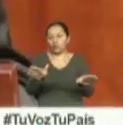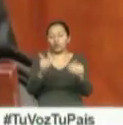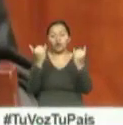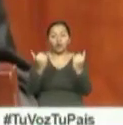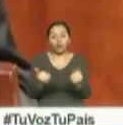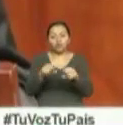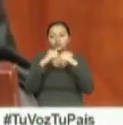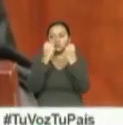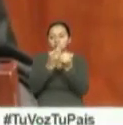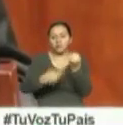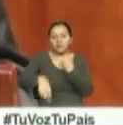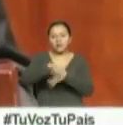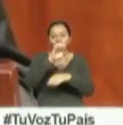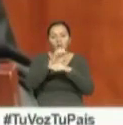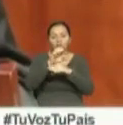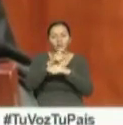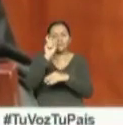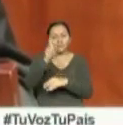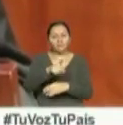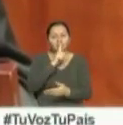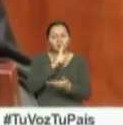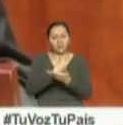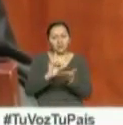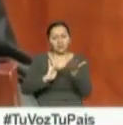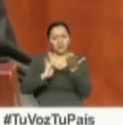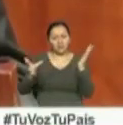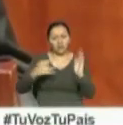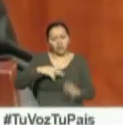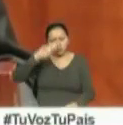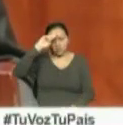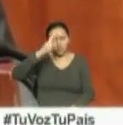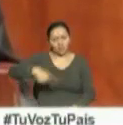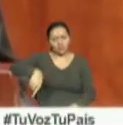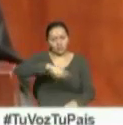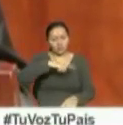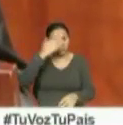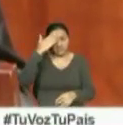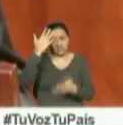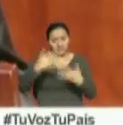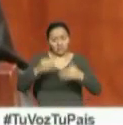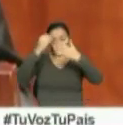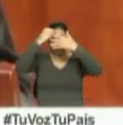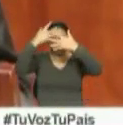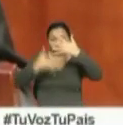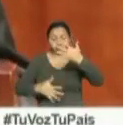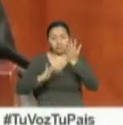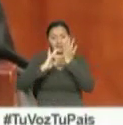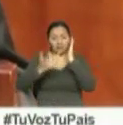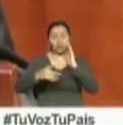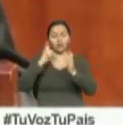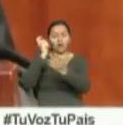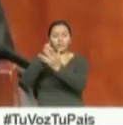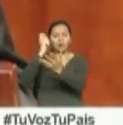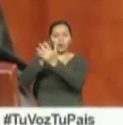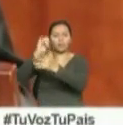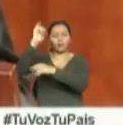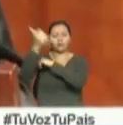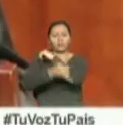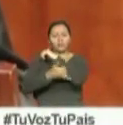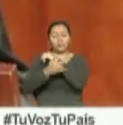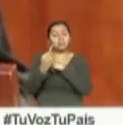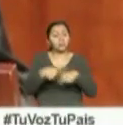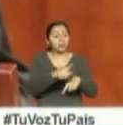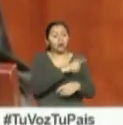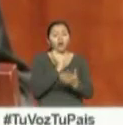sociedad estamos en ignorancia. ¿Por qué? Porque todo el conocimiento y toda la tecnología se importa de fuera